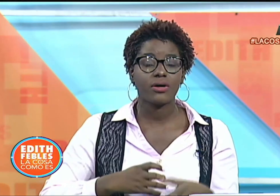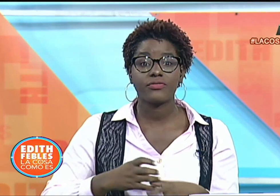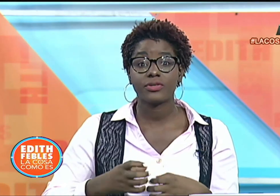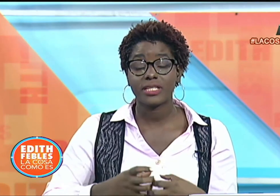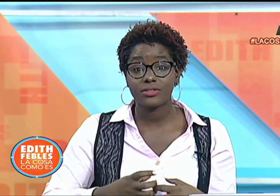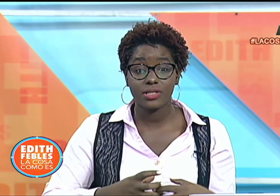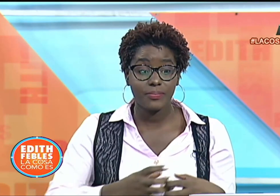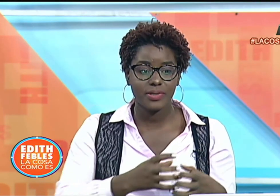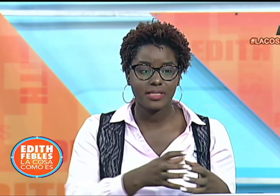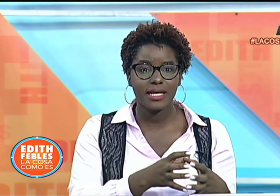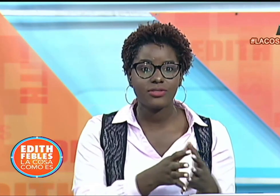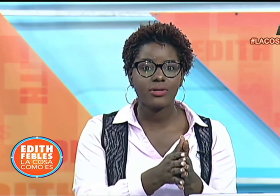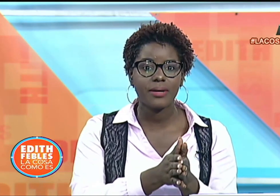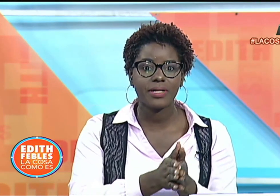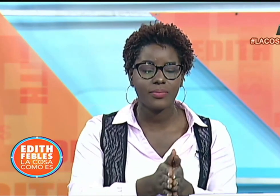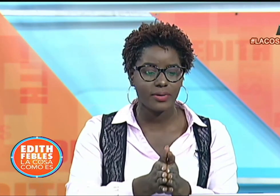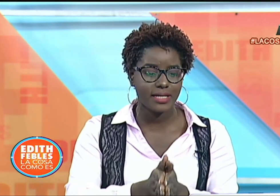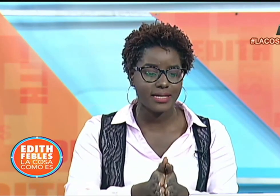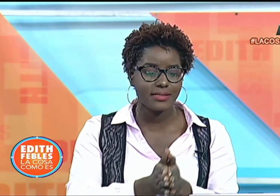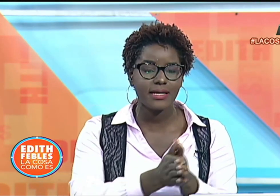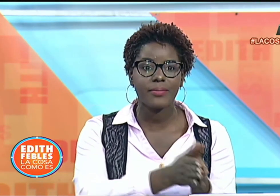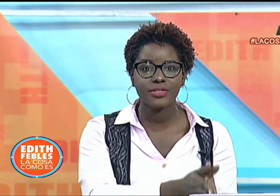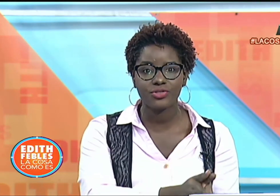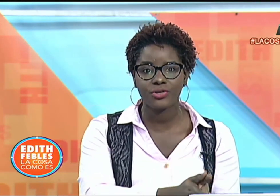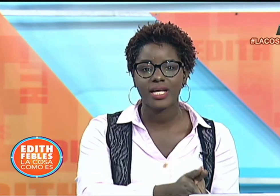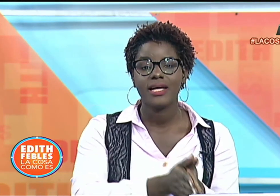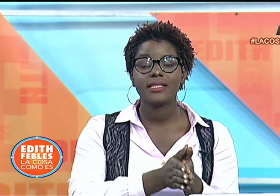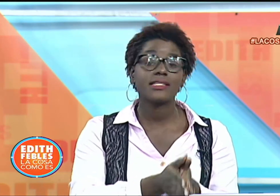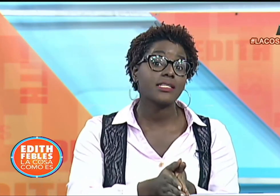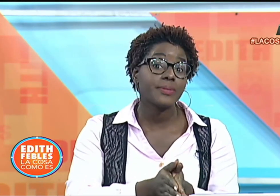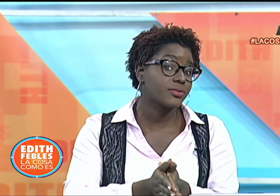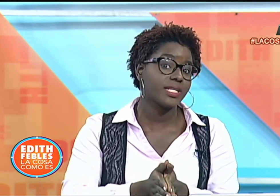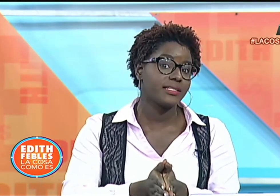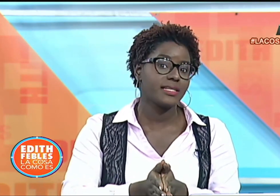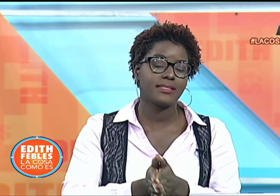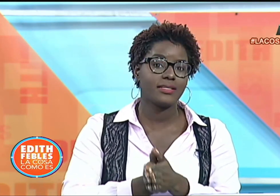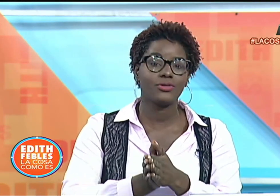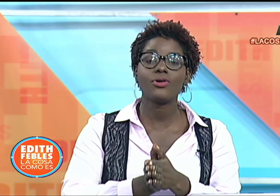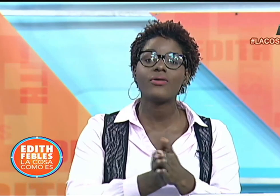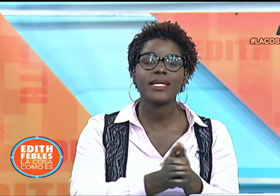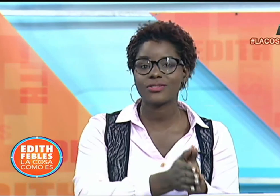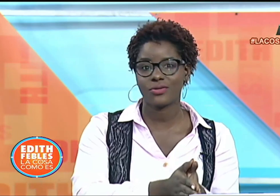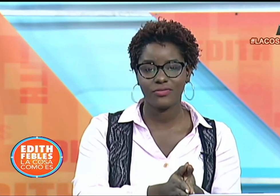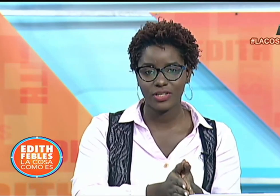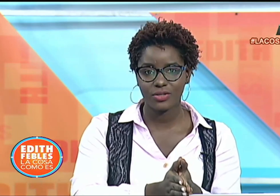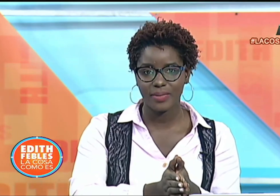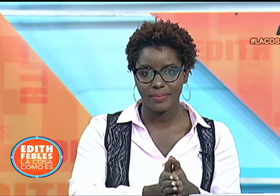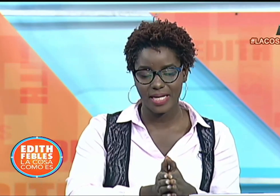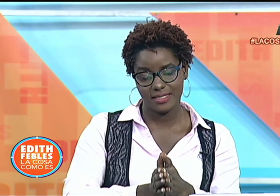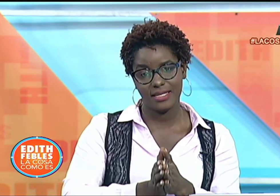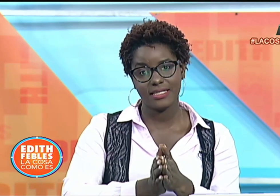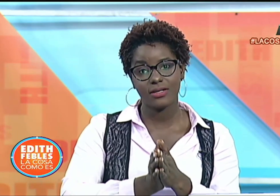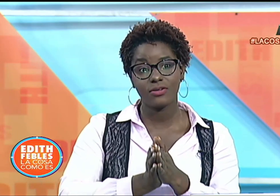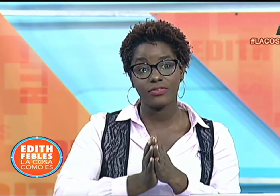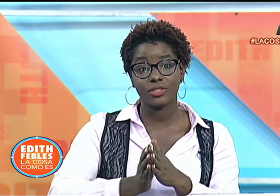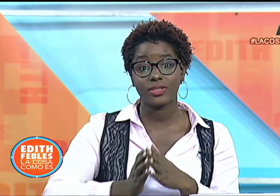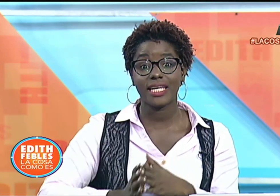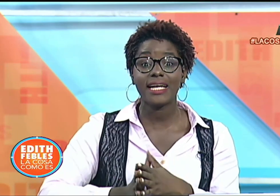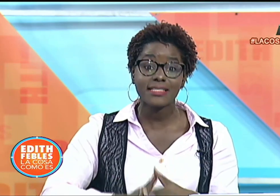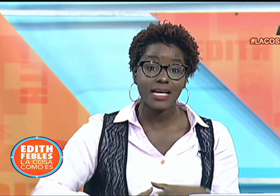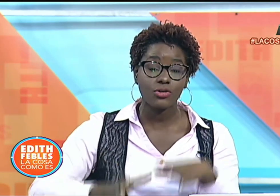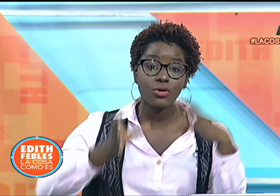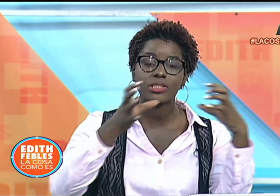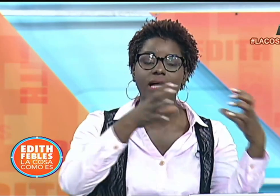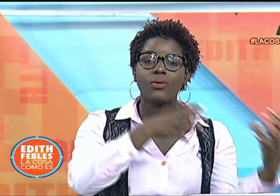muchas confrontaciones. Pues de hecho Gabriel Boric hacía mención de estas personas y le dicen, no es un conflicto mapache, es el conflicto